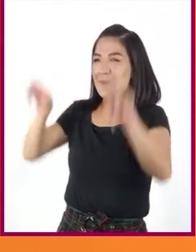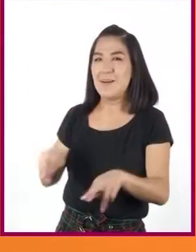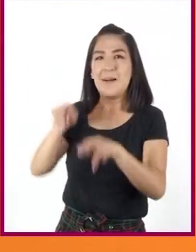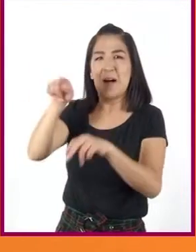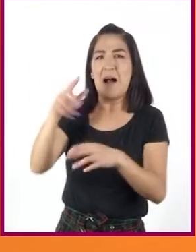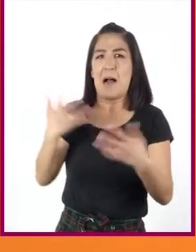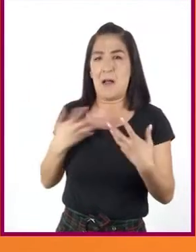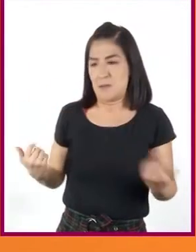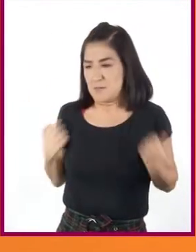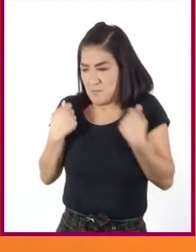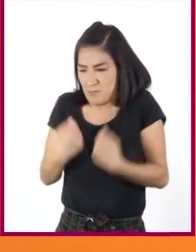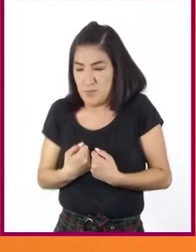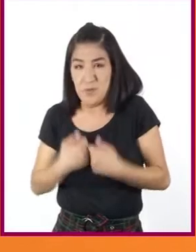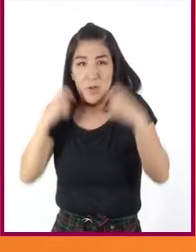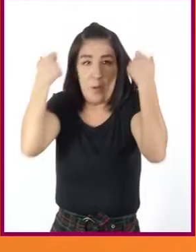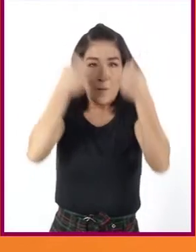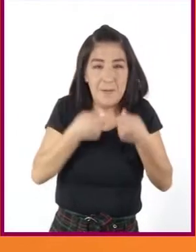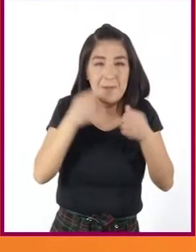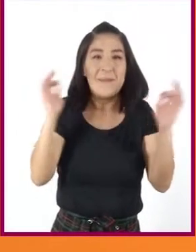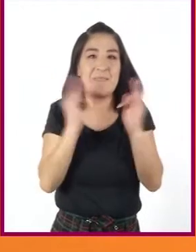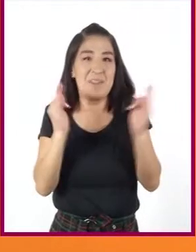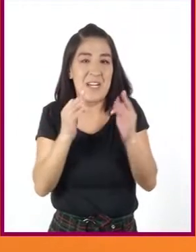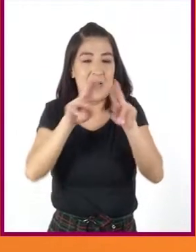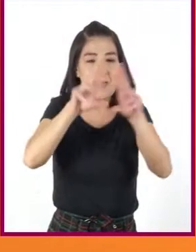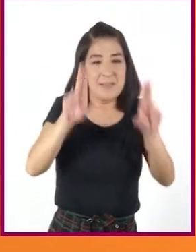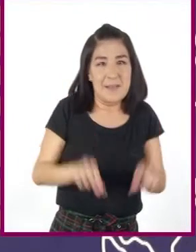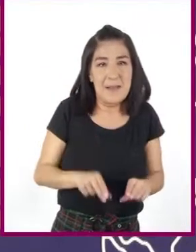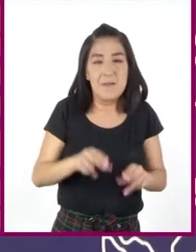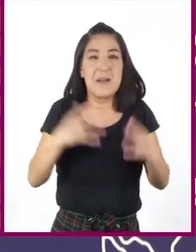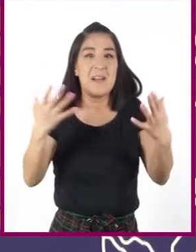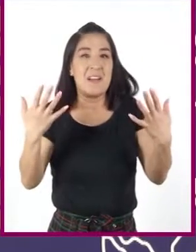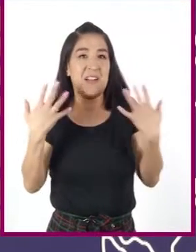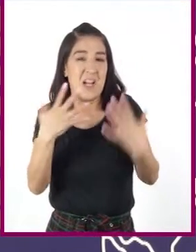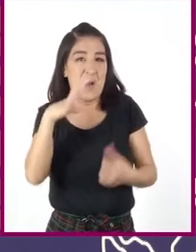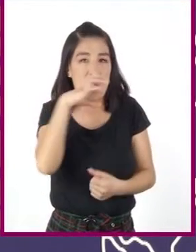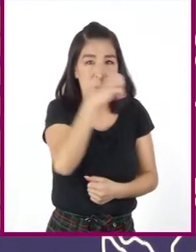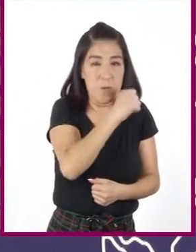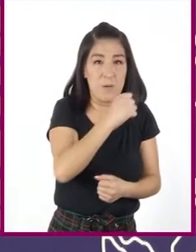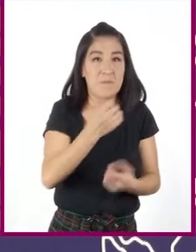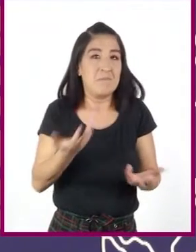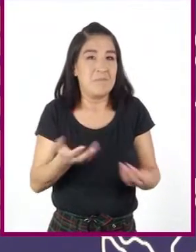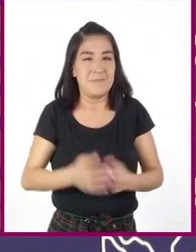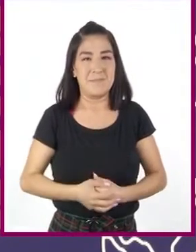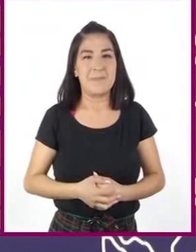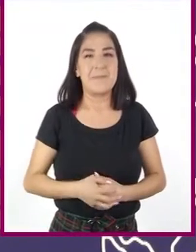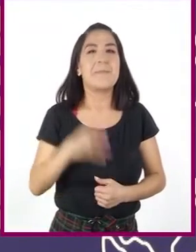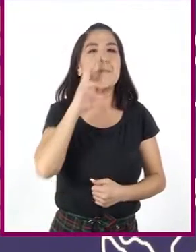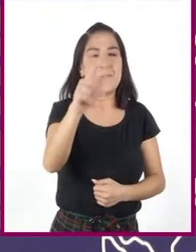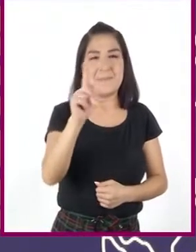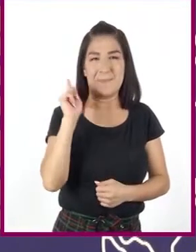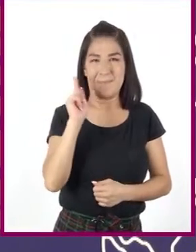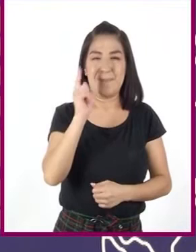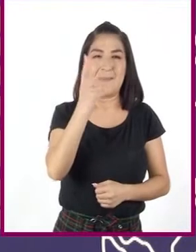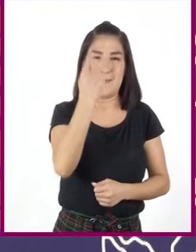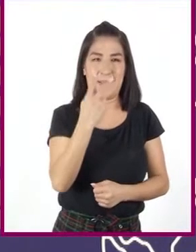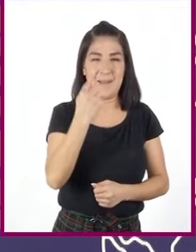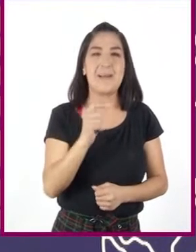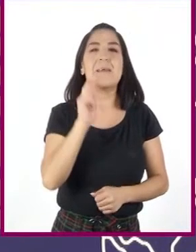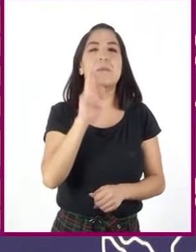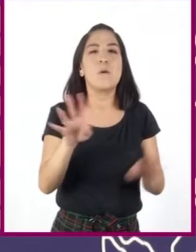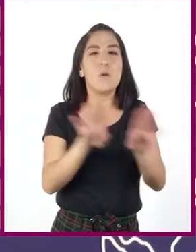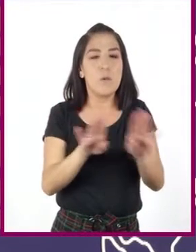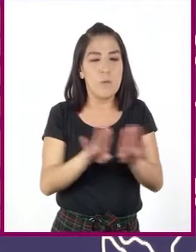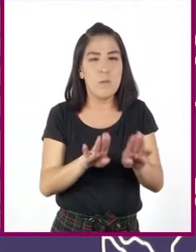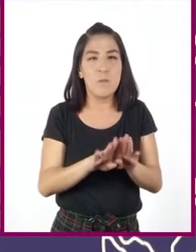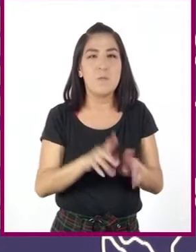de lluvia, nieve, calor o frío? En la pantalla aparecerán diferentes prendas de vestir u